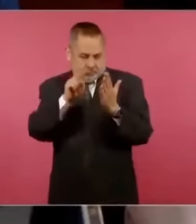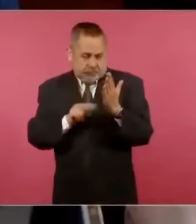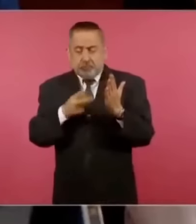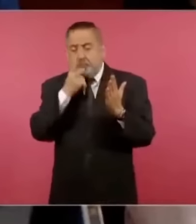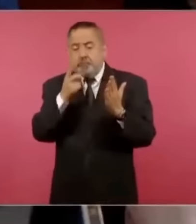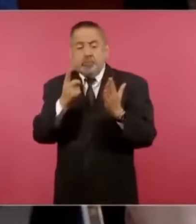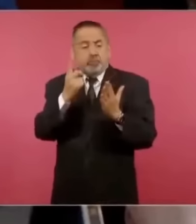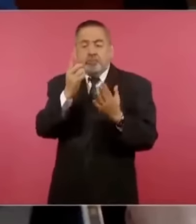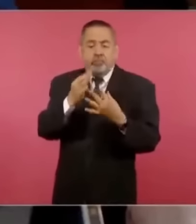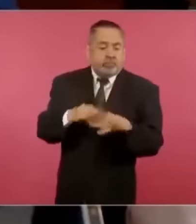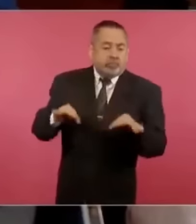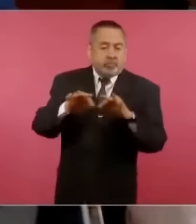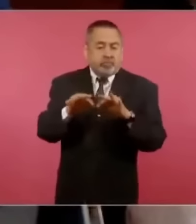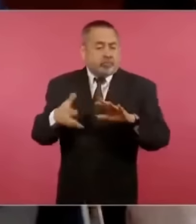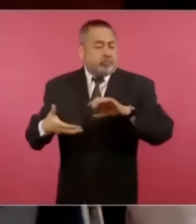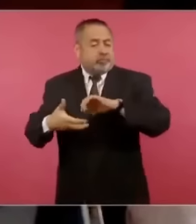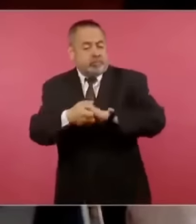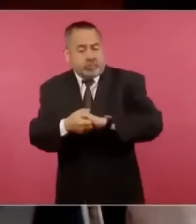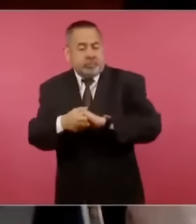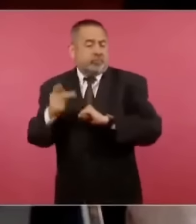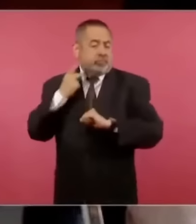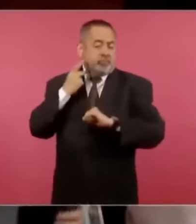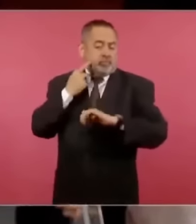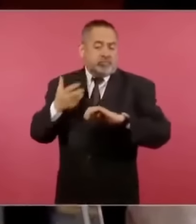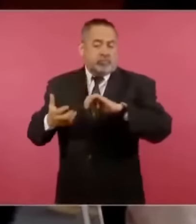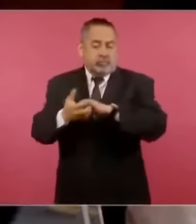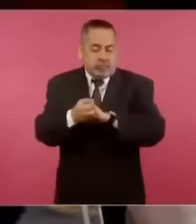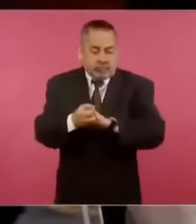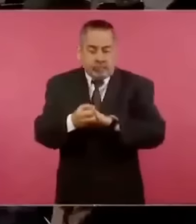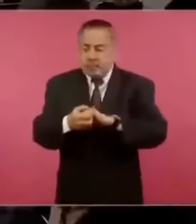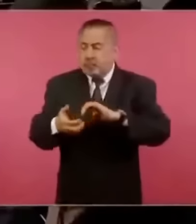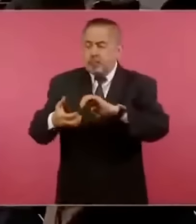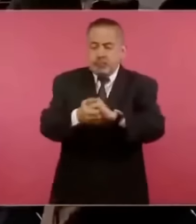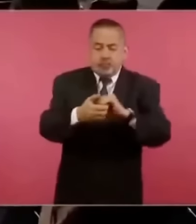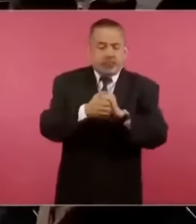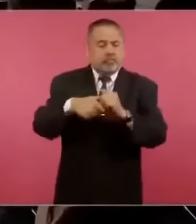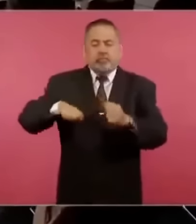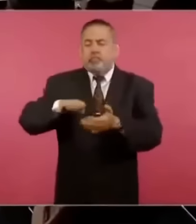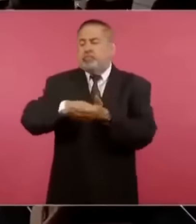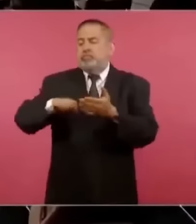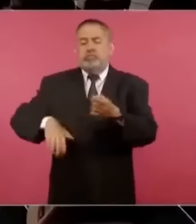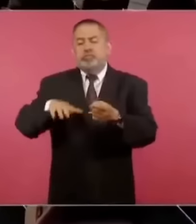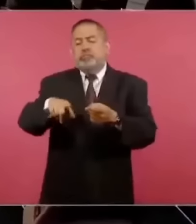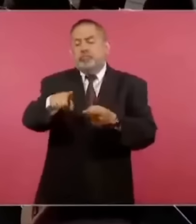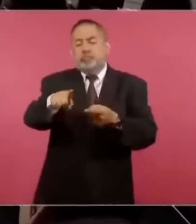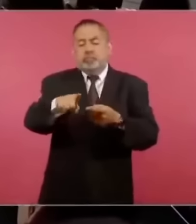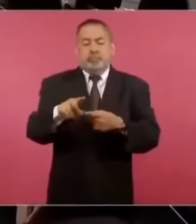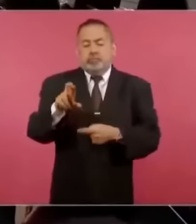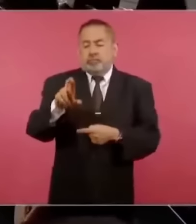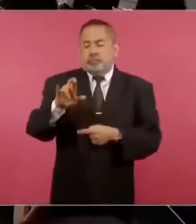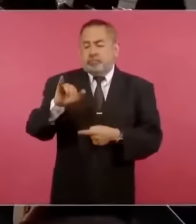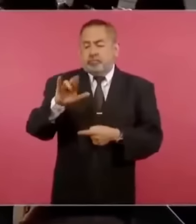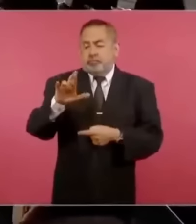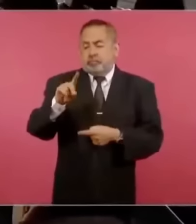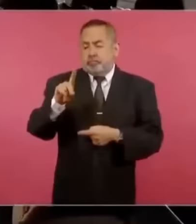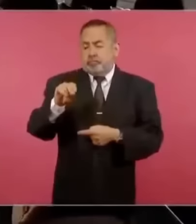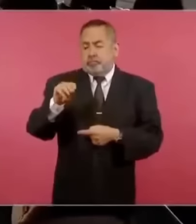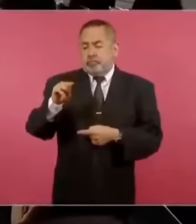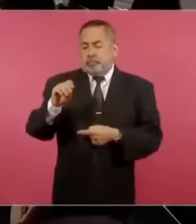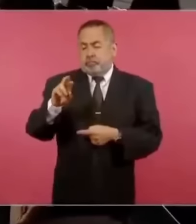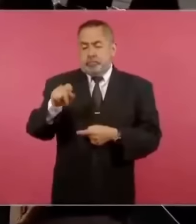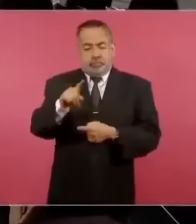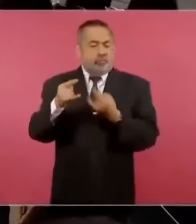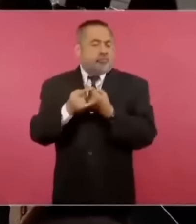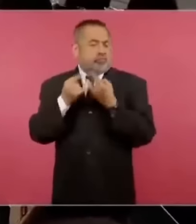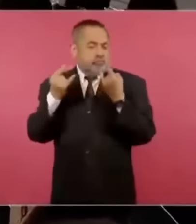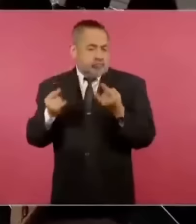importancia de las alianzas políticas. Usted menciona ahí el caso de Ricardo Monreal, cómo cuenta usted la historia